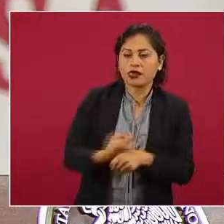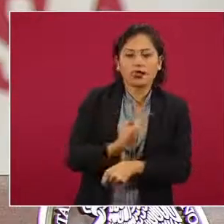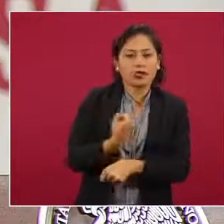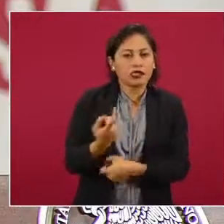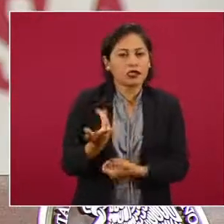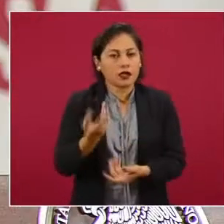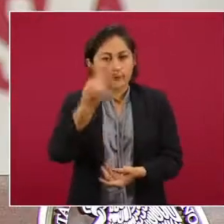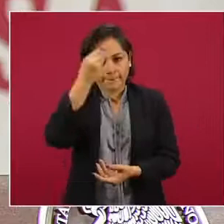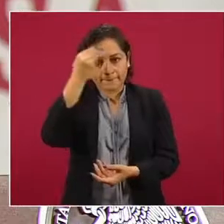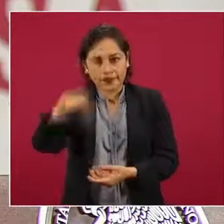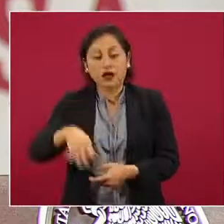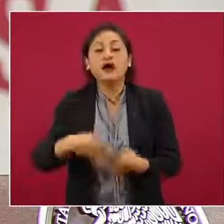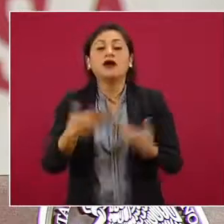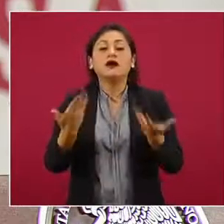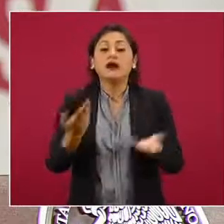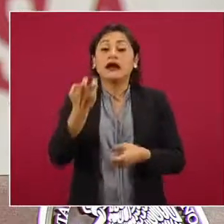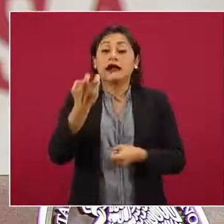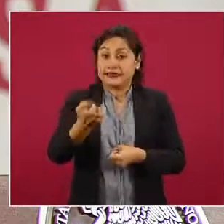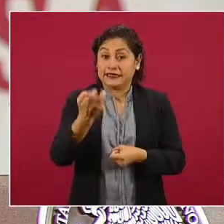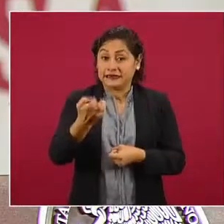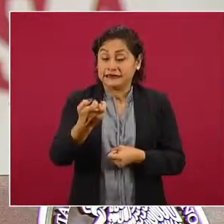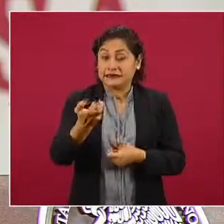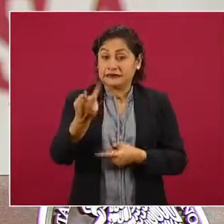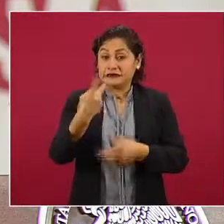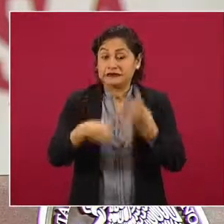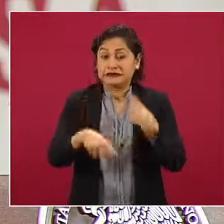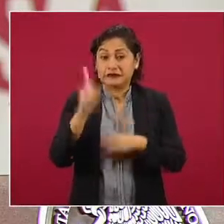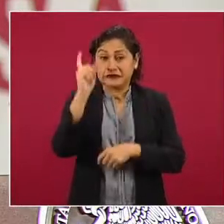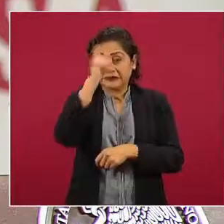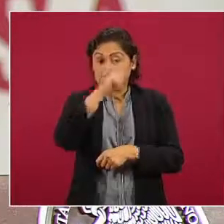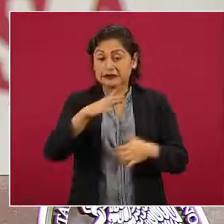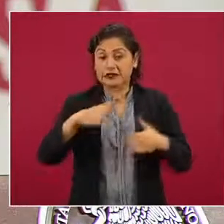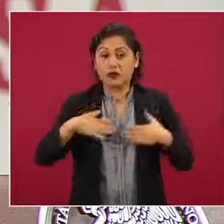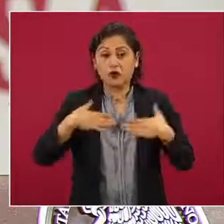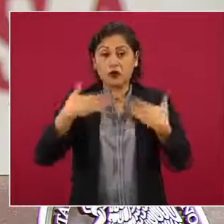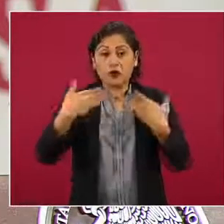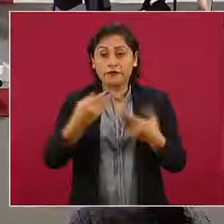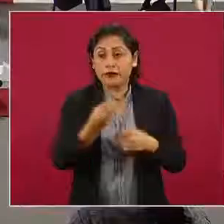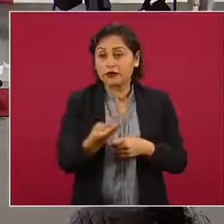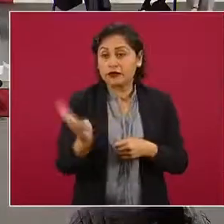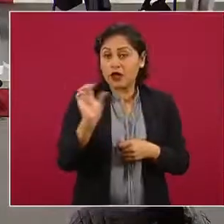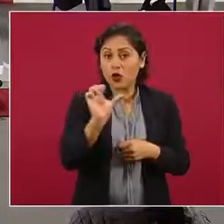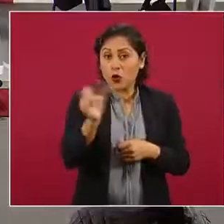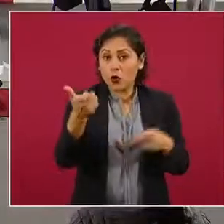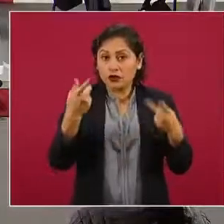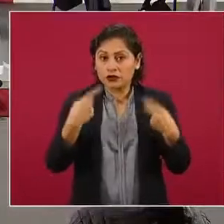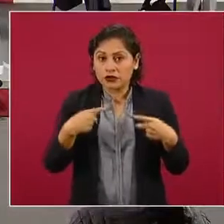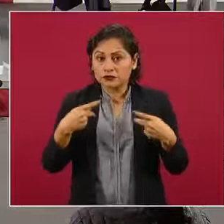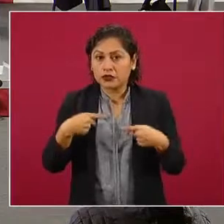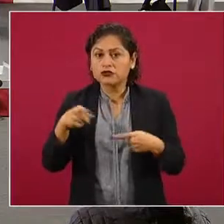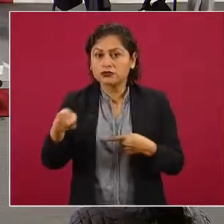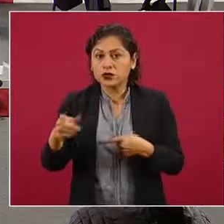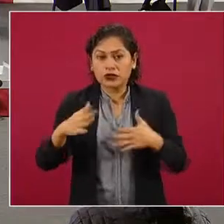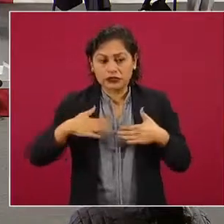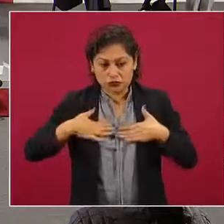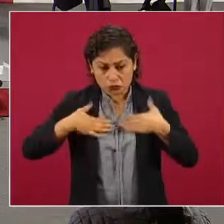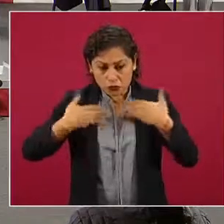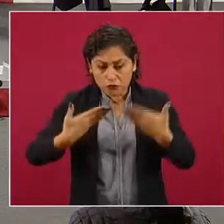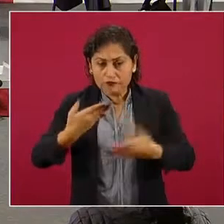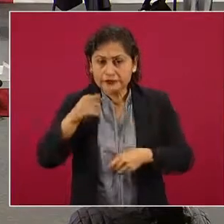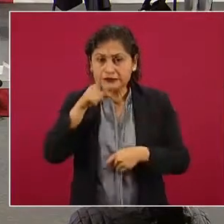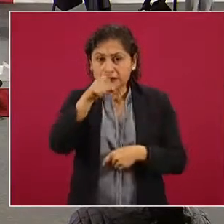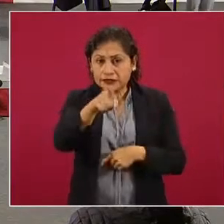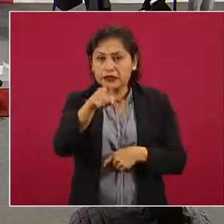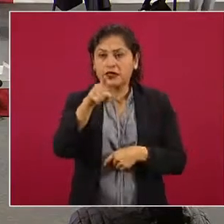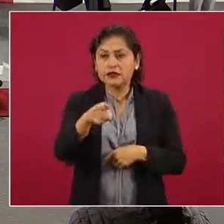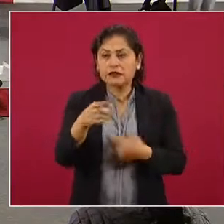destruyen la confianza, que es la credibilidad que otras personas han depositado en ti.